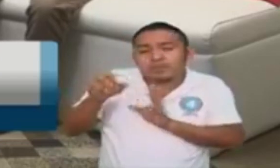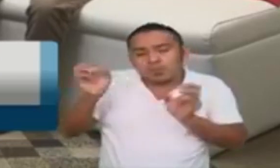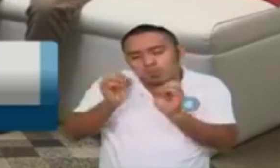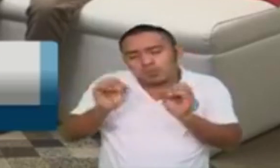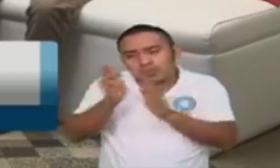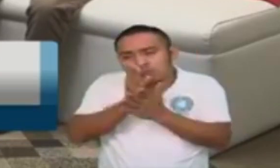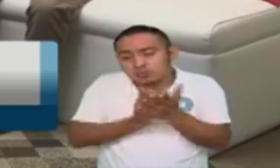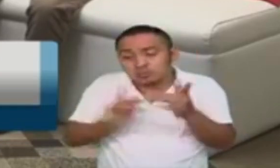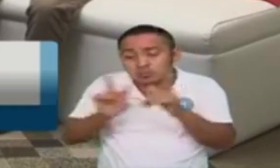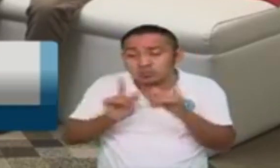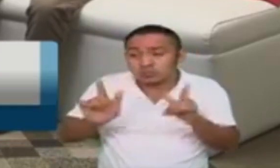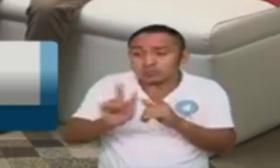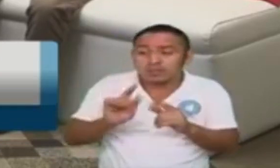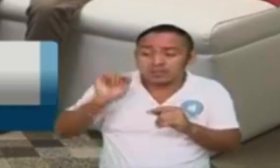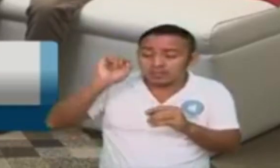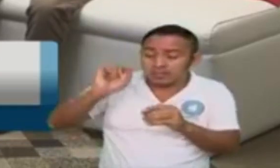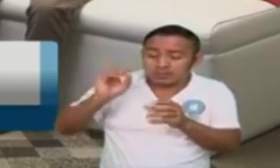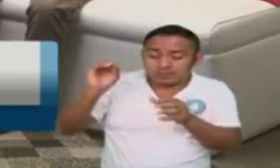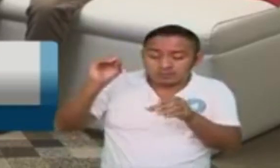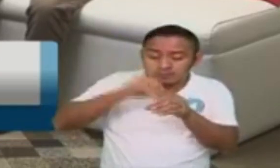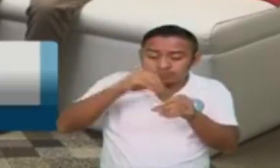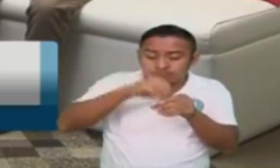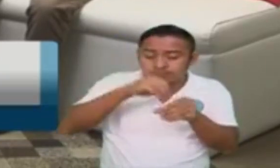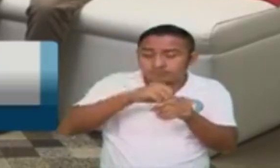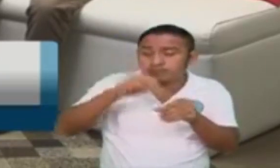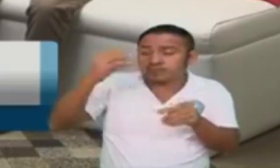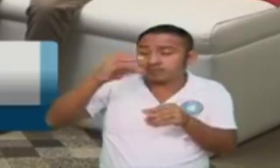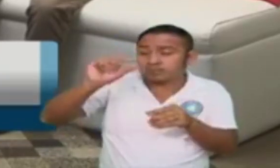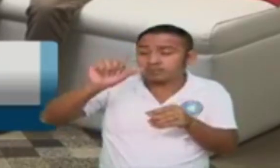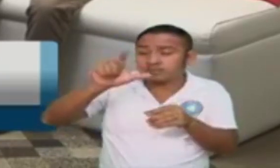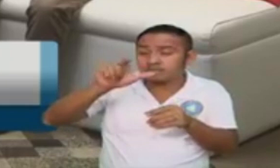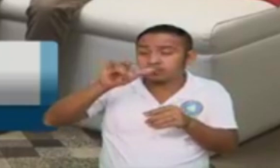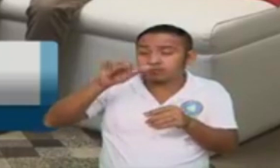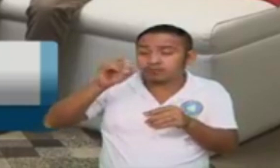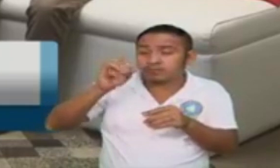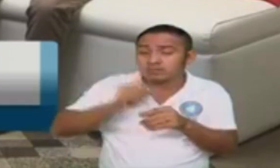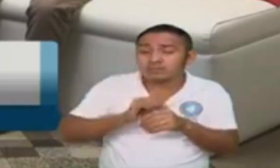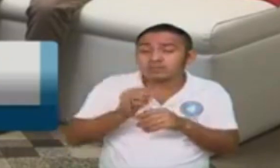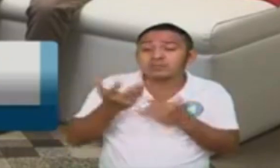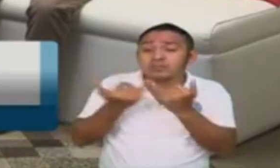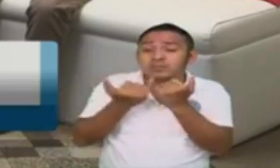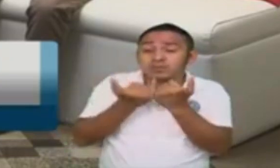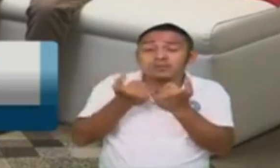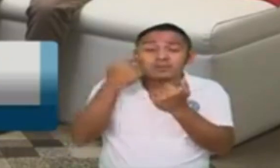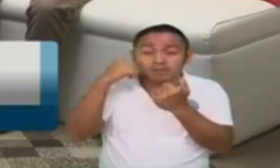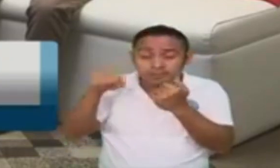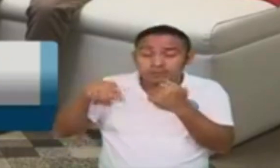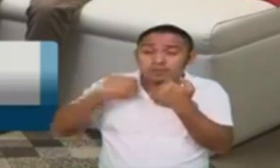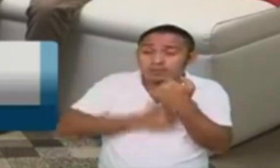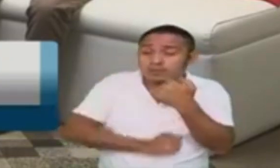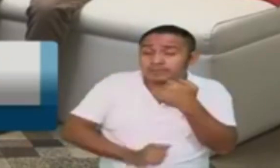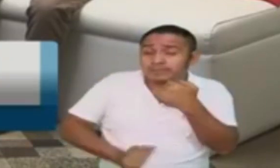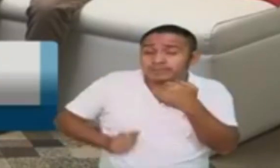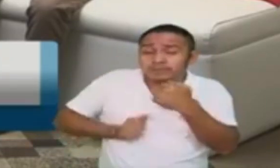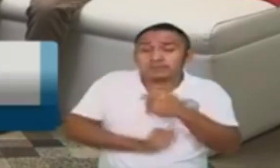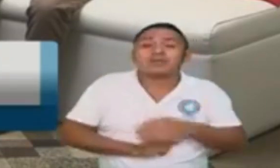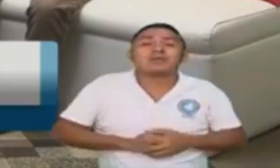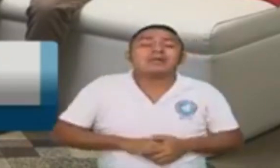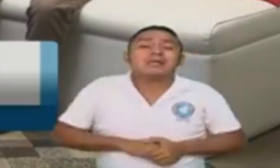en que se ha depositado calcio, o calcificaciones, eso se mira en el ultrasonido también. O